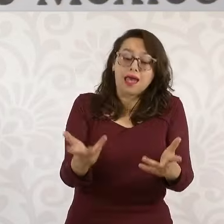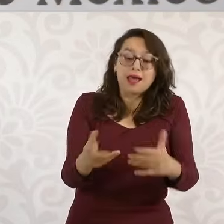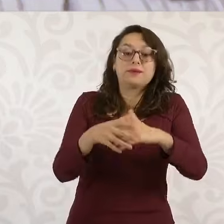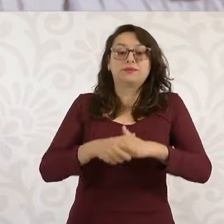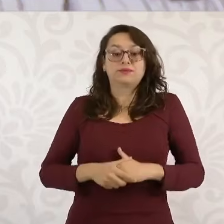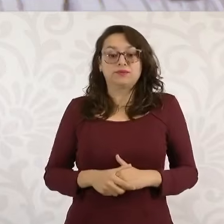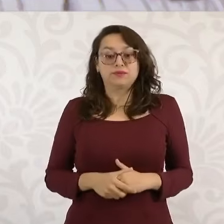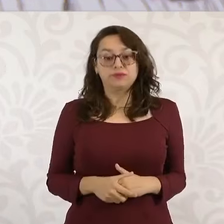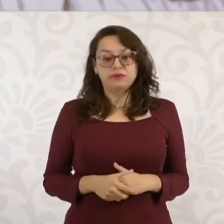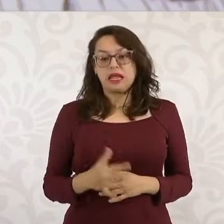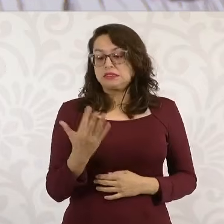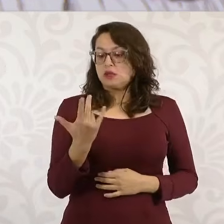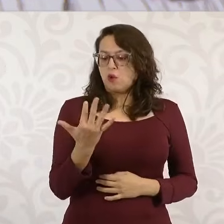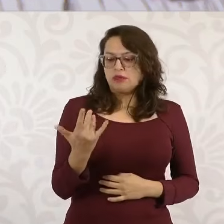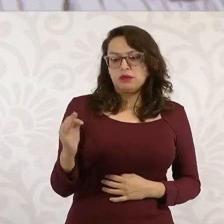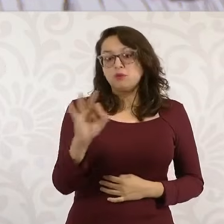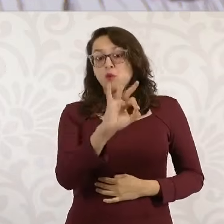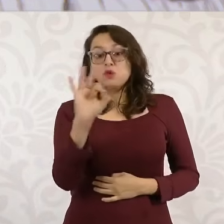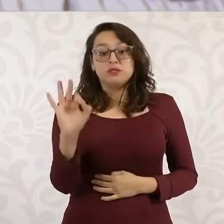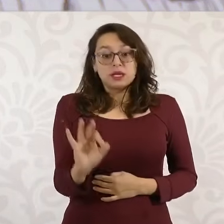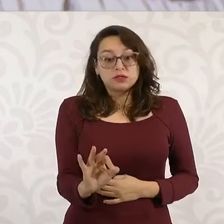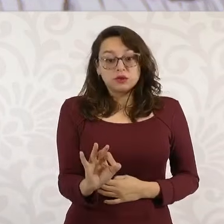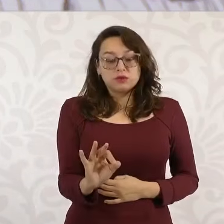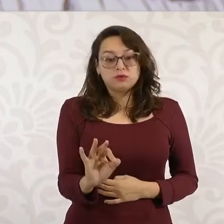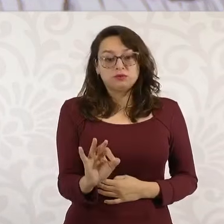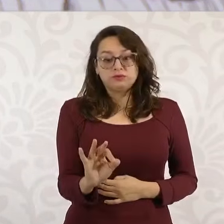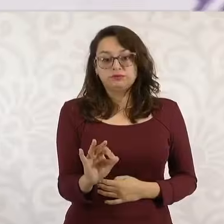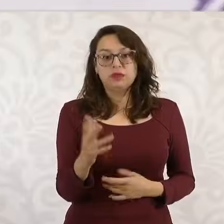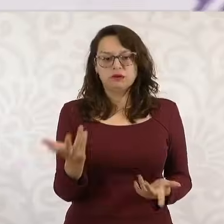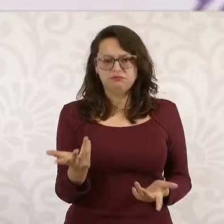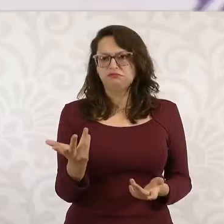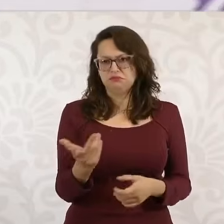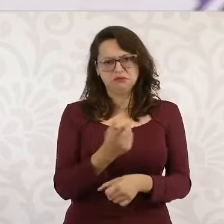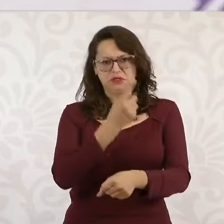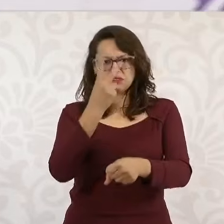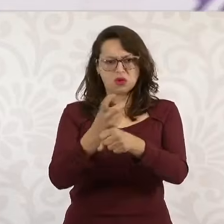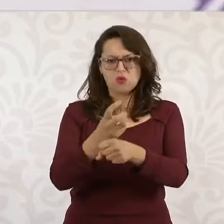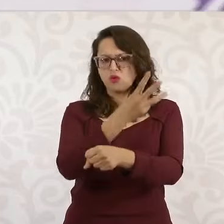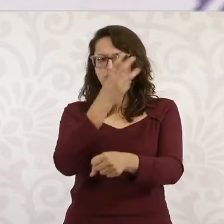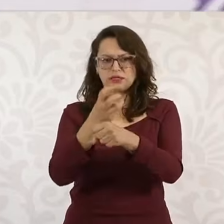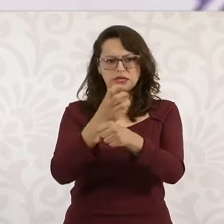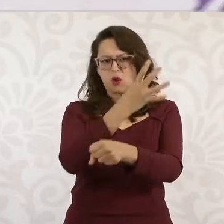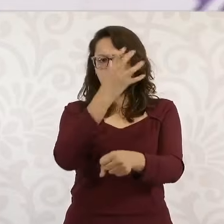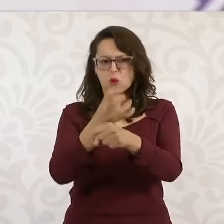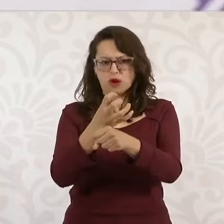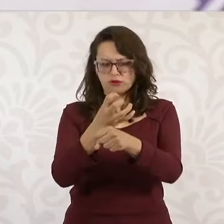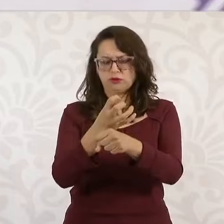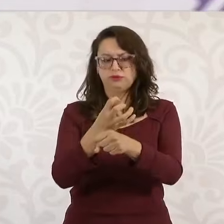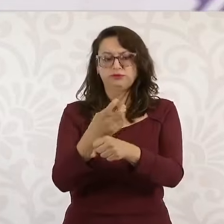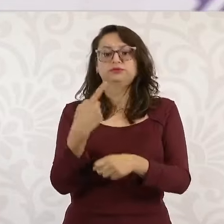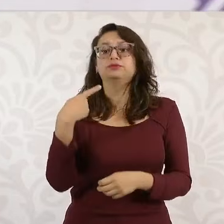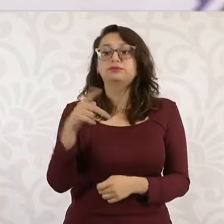la mitad más o menos, como el que quedó en segundo, tercero o cuarto lugar, dependiendo del partido, pero